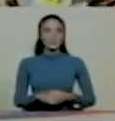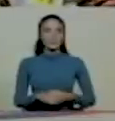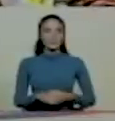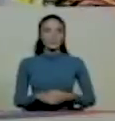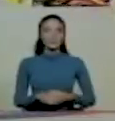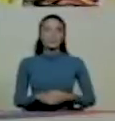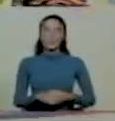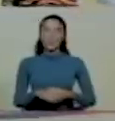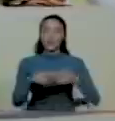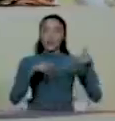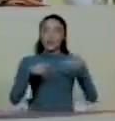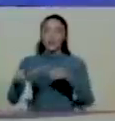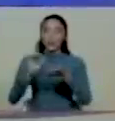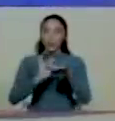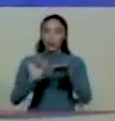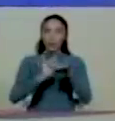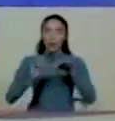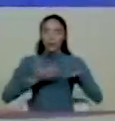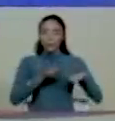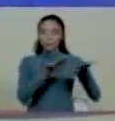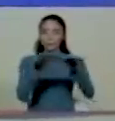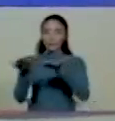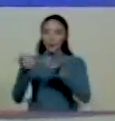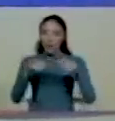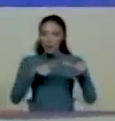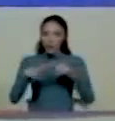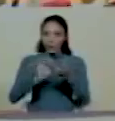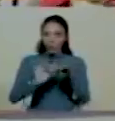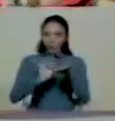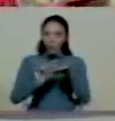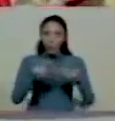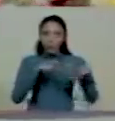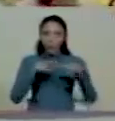¿Ya les llegó la tableta que les mandé de regalo?